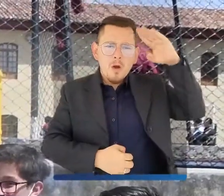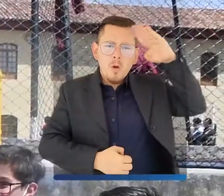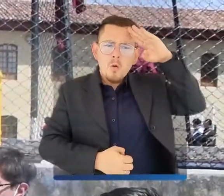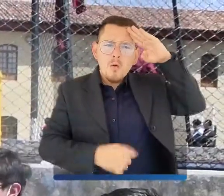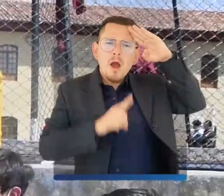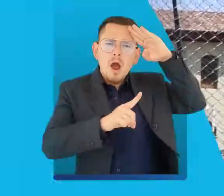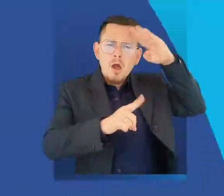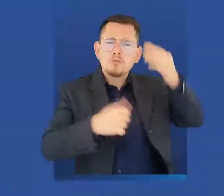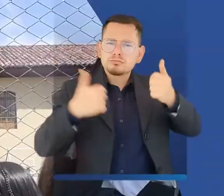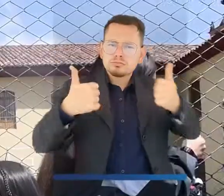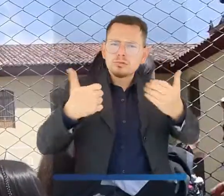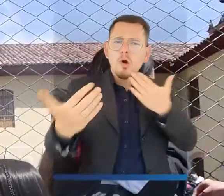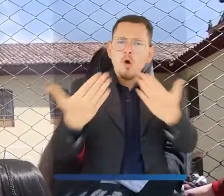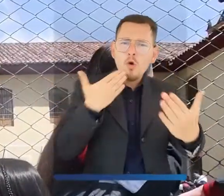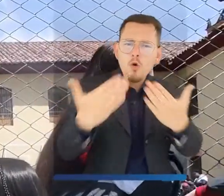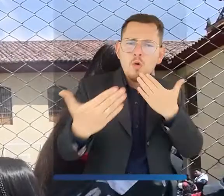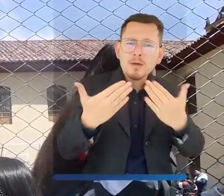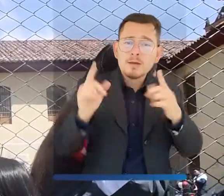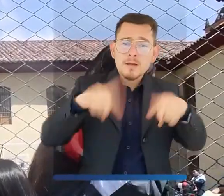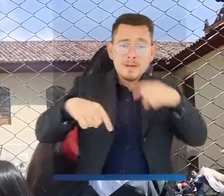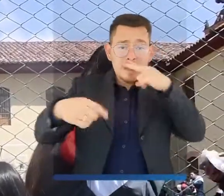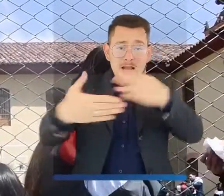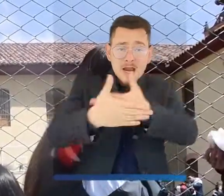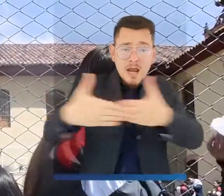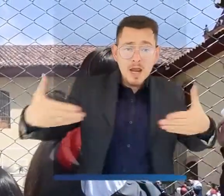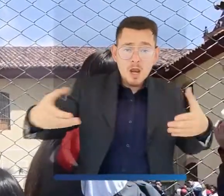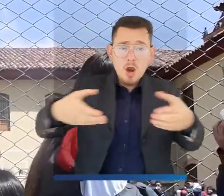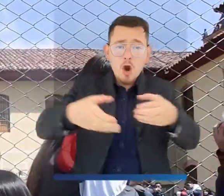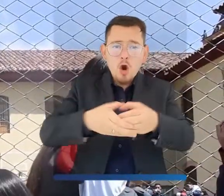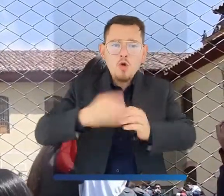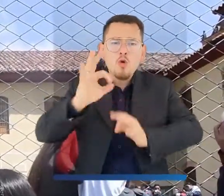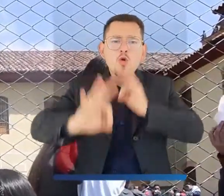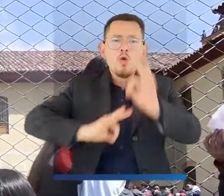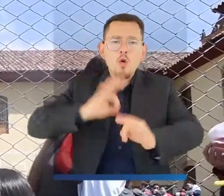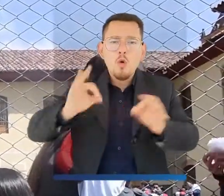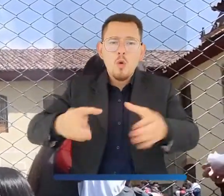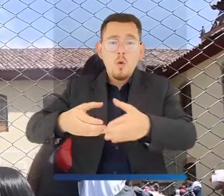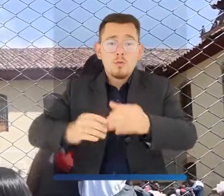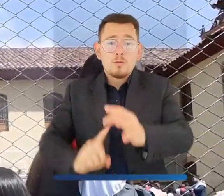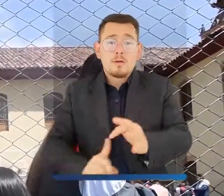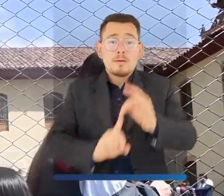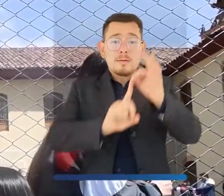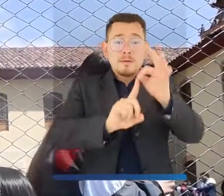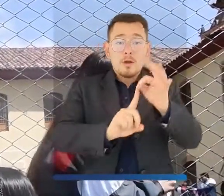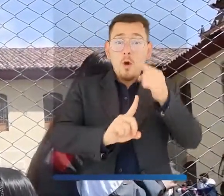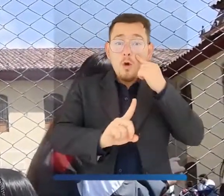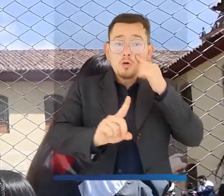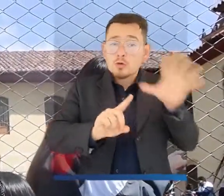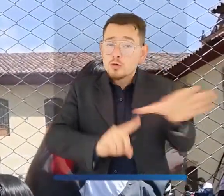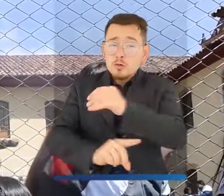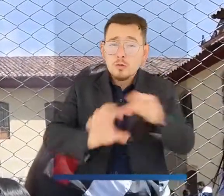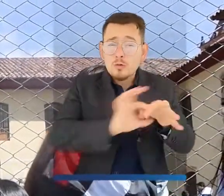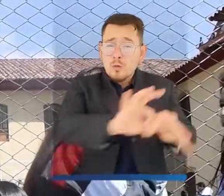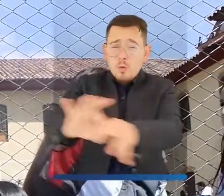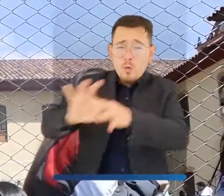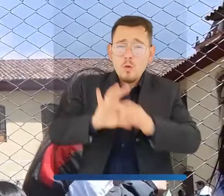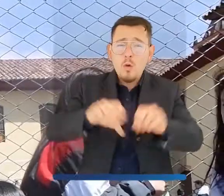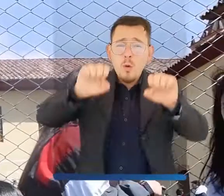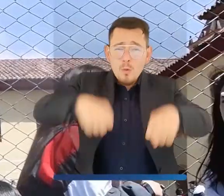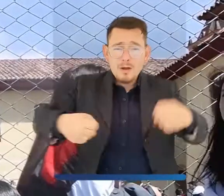Ven, la gente me cae bien. ¿Cómo están? ¿Cómo me les va? ¿Qué curso están? 11. Una pregunta, ¿por qué fue el cambio del uniforme,